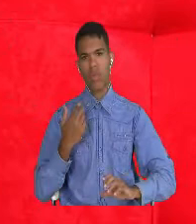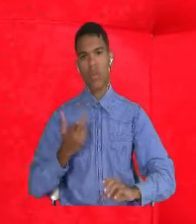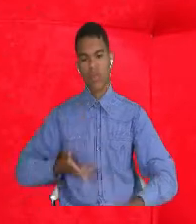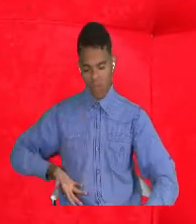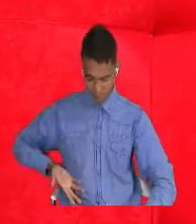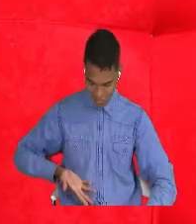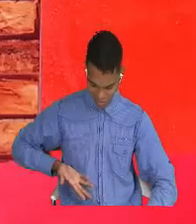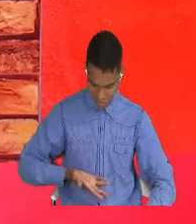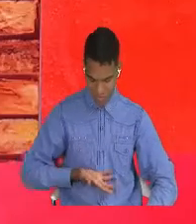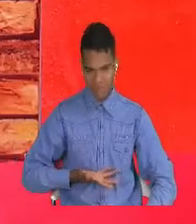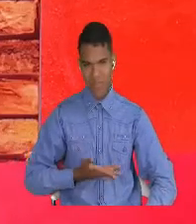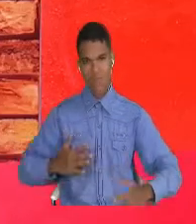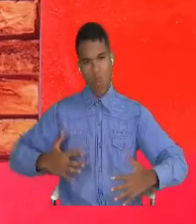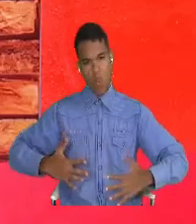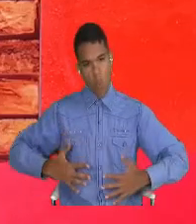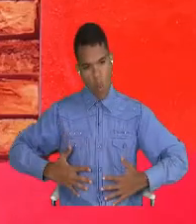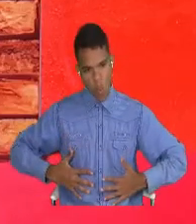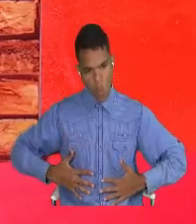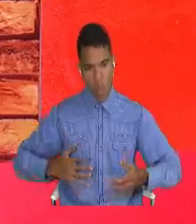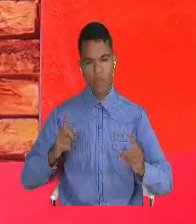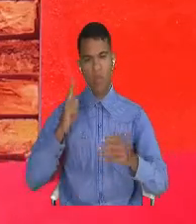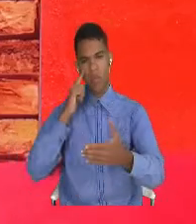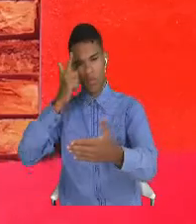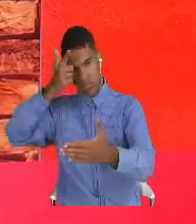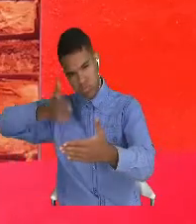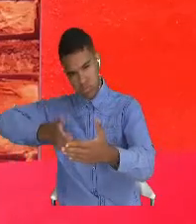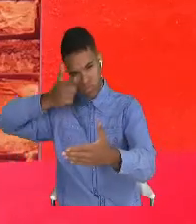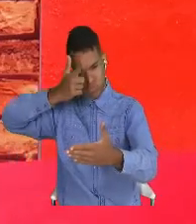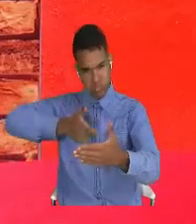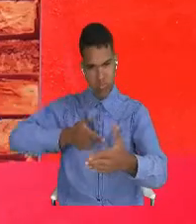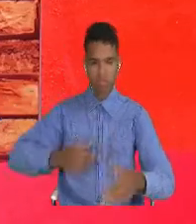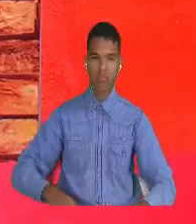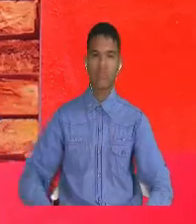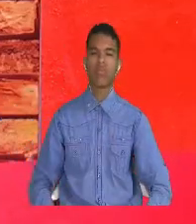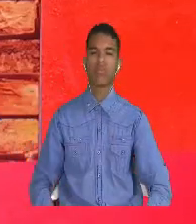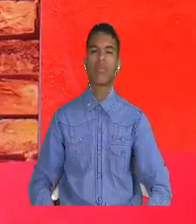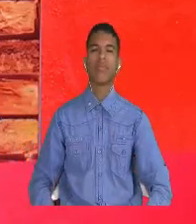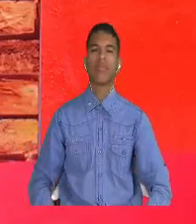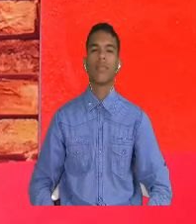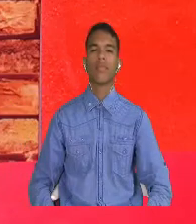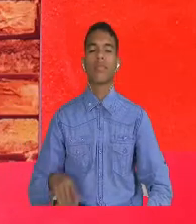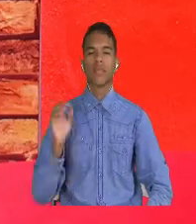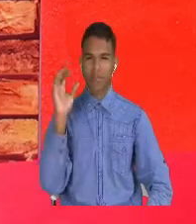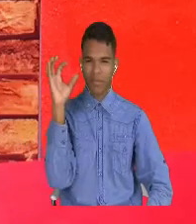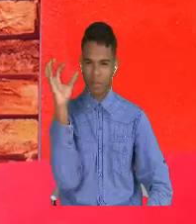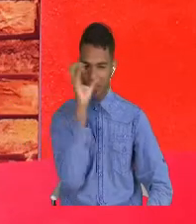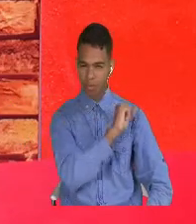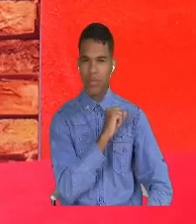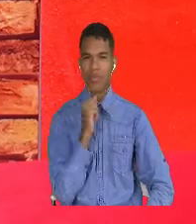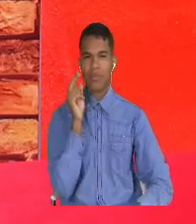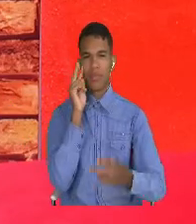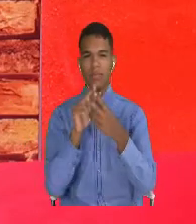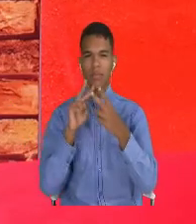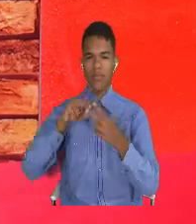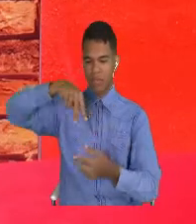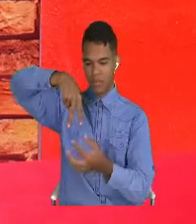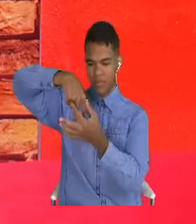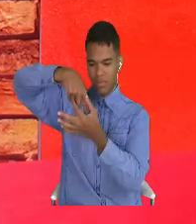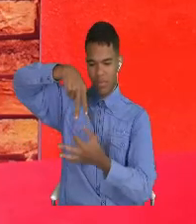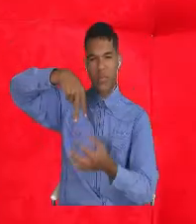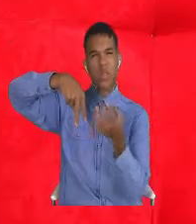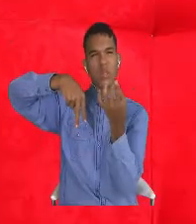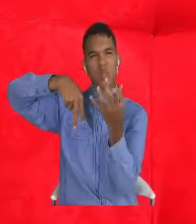láser. Hay algo muy, muy difícil también de eliminar y es la celulitis. ¿Ustedes realizan tratamientos para la celulitis? Eso es algo que todas las